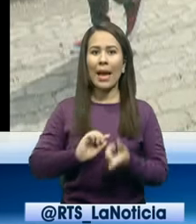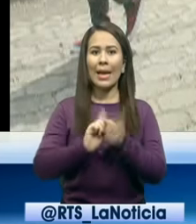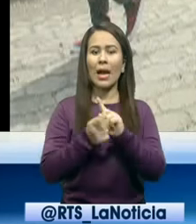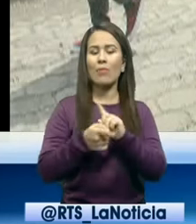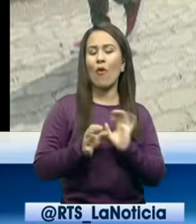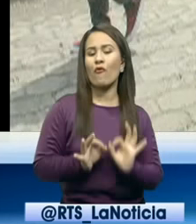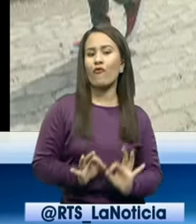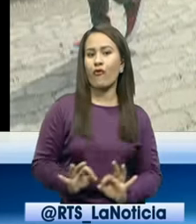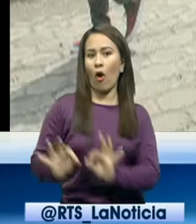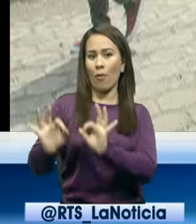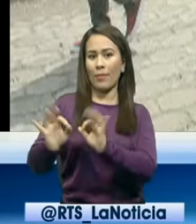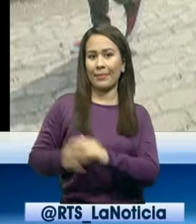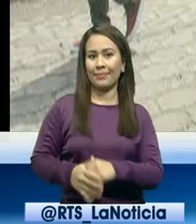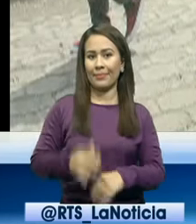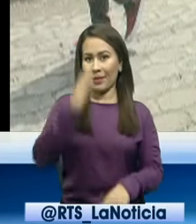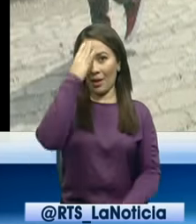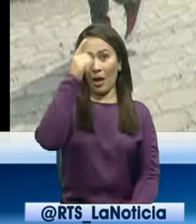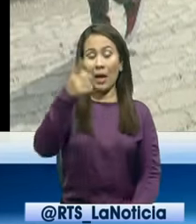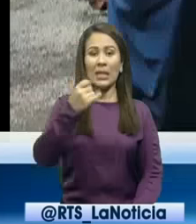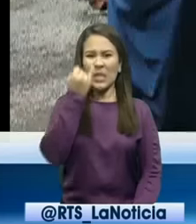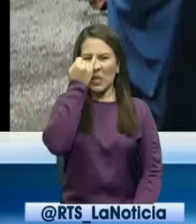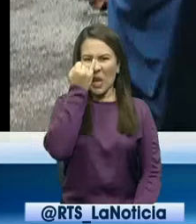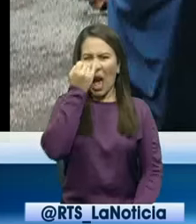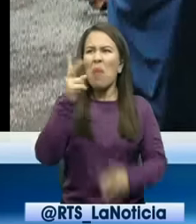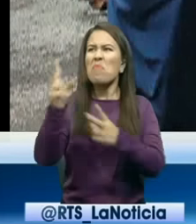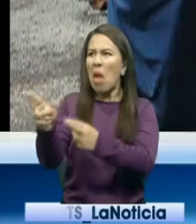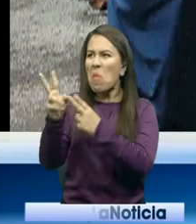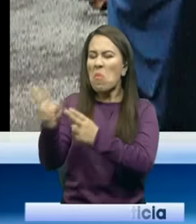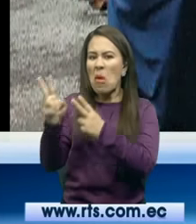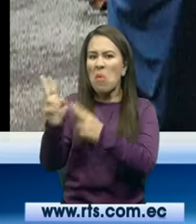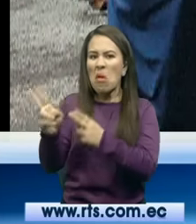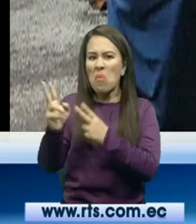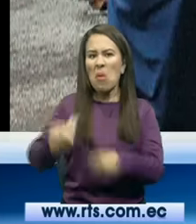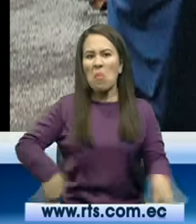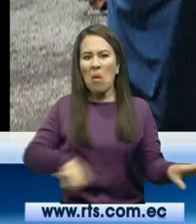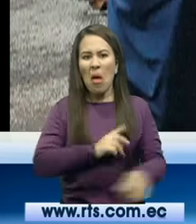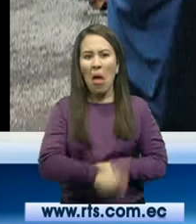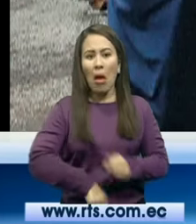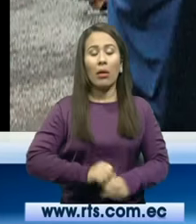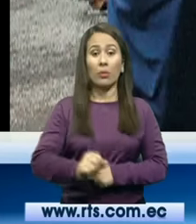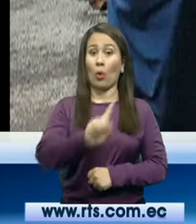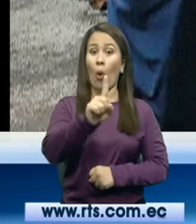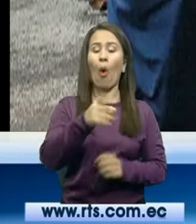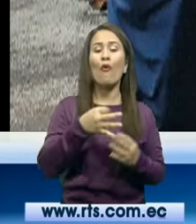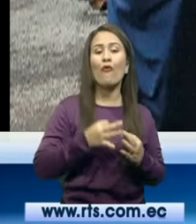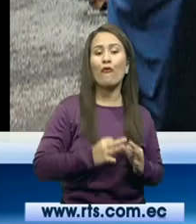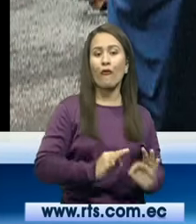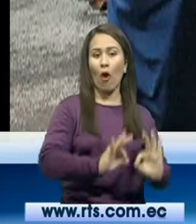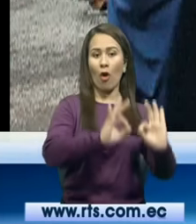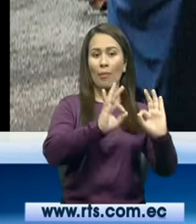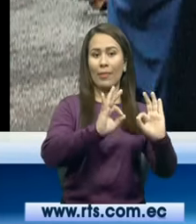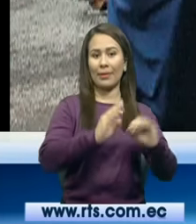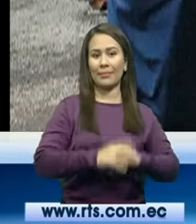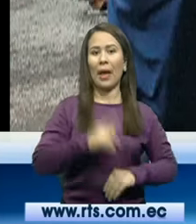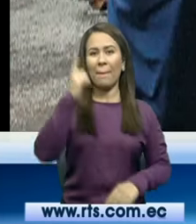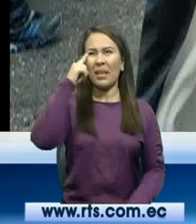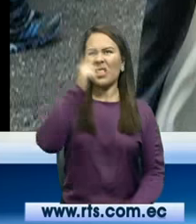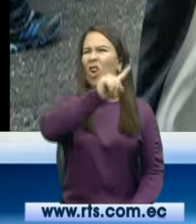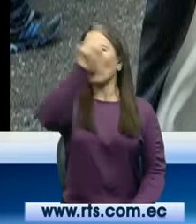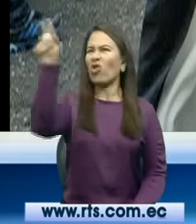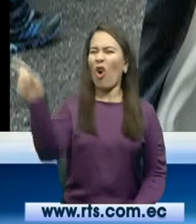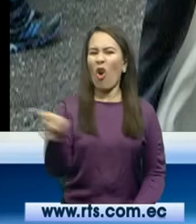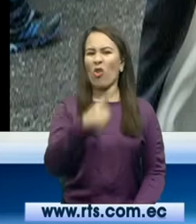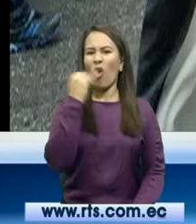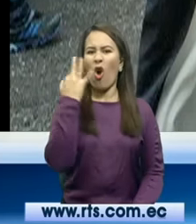de moda, porque también hay una moda indígena. No es que por ser indígena se pone el mismo tono de ropa. Hay